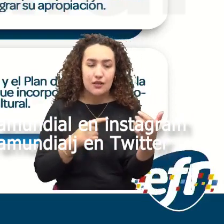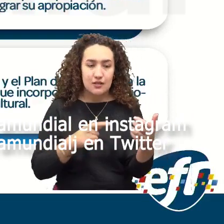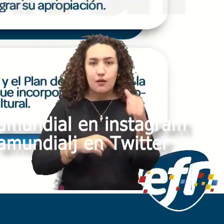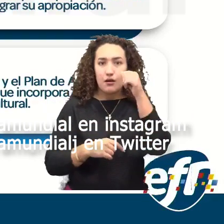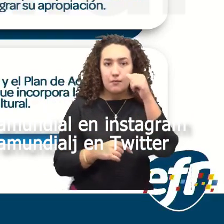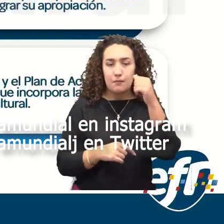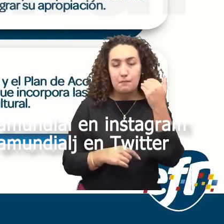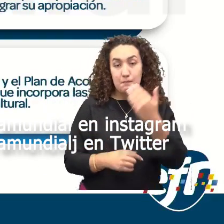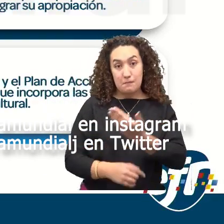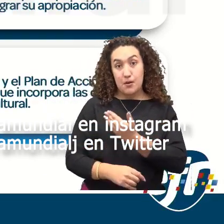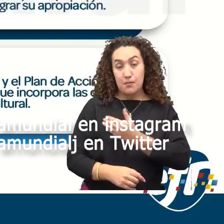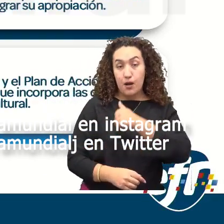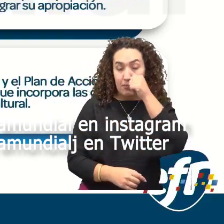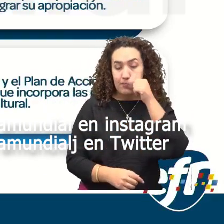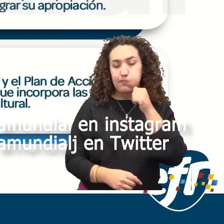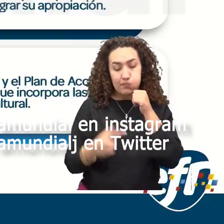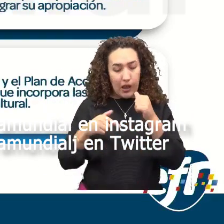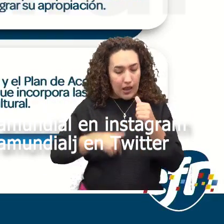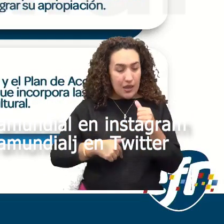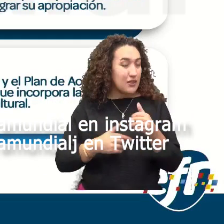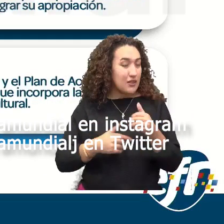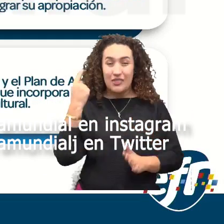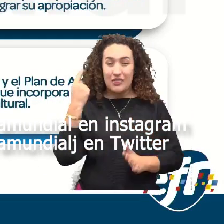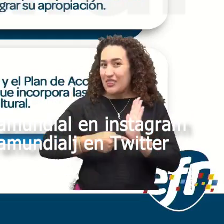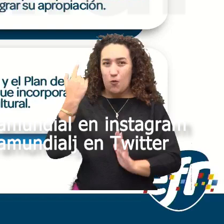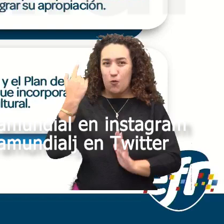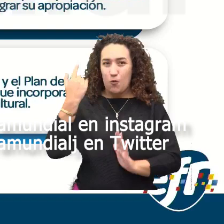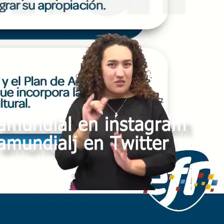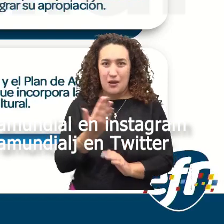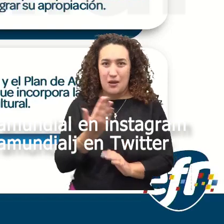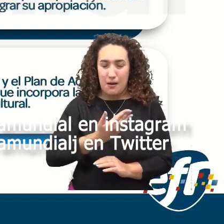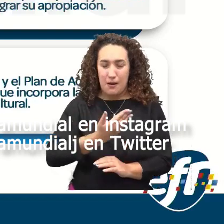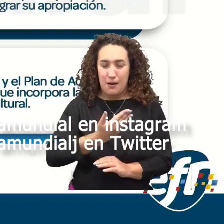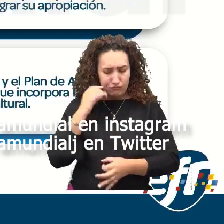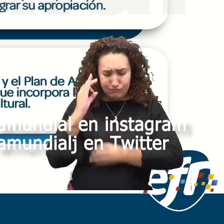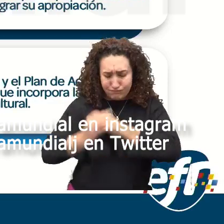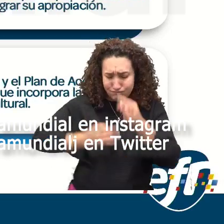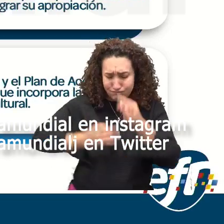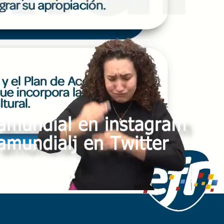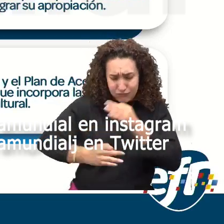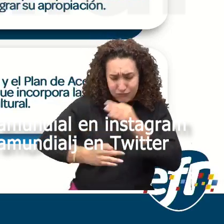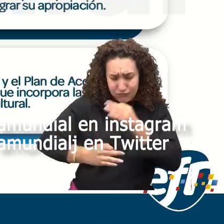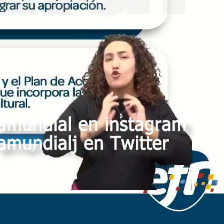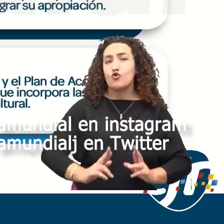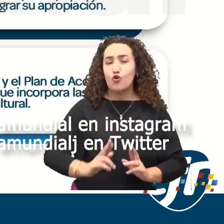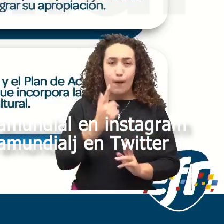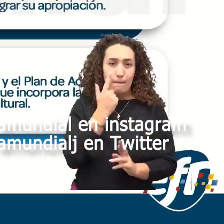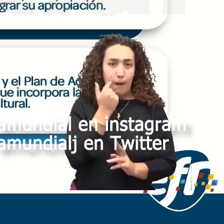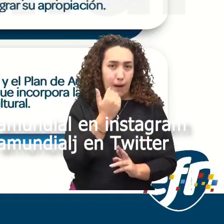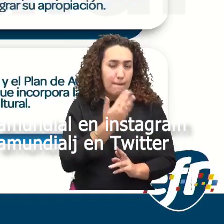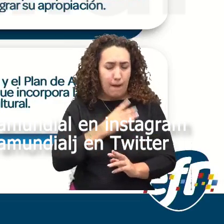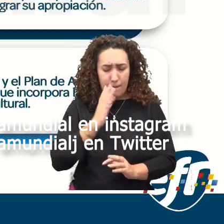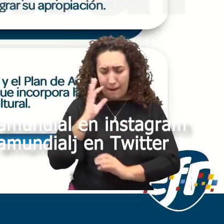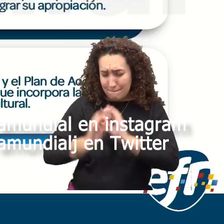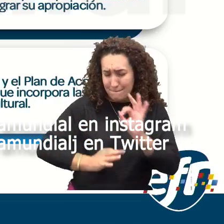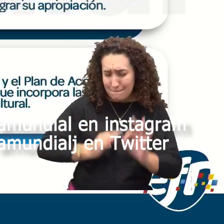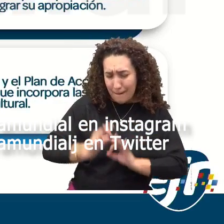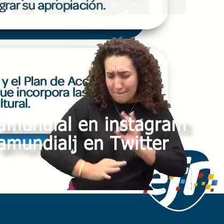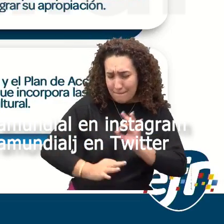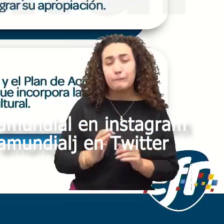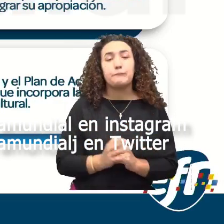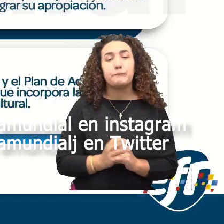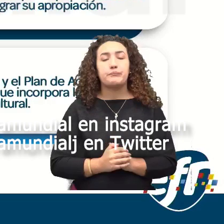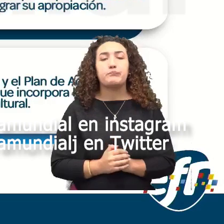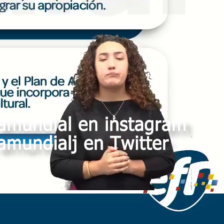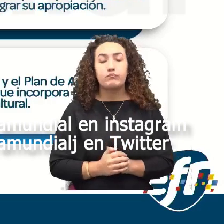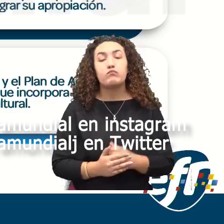empieza a cumplir con ese rol que debe tener como padre, y sin duda pues más importante el de las madres, después